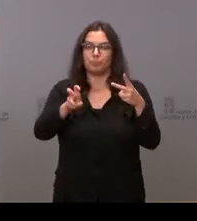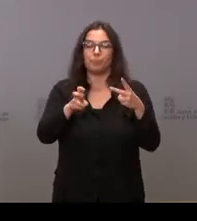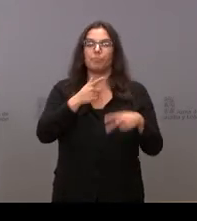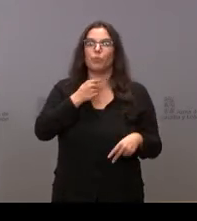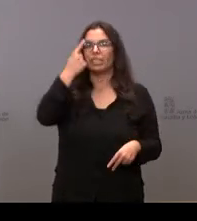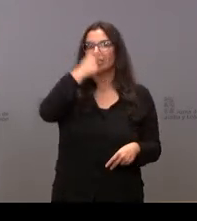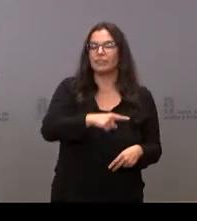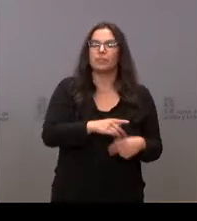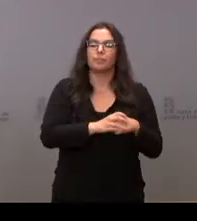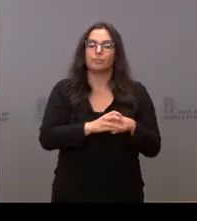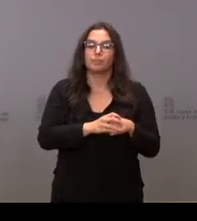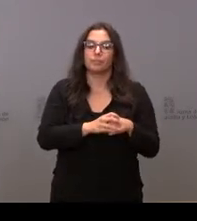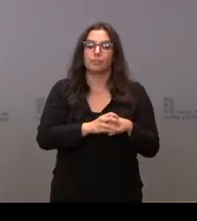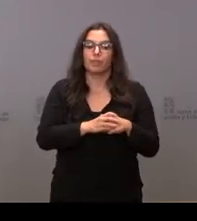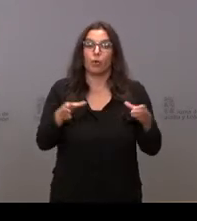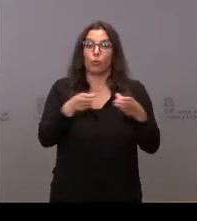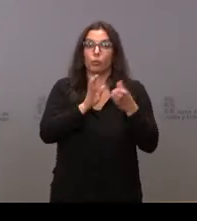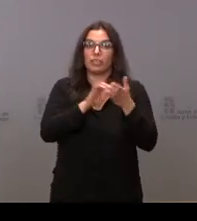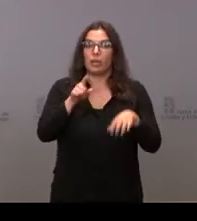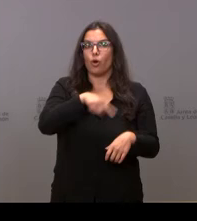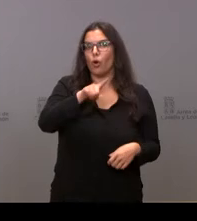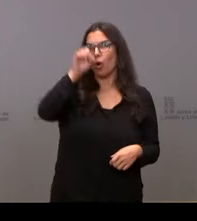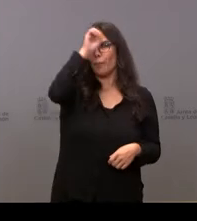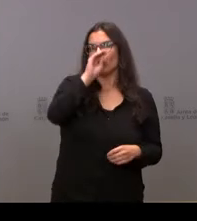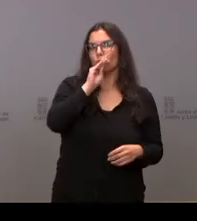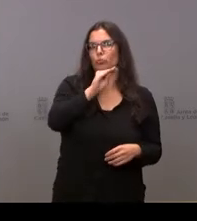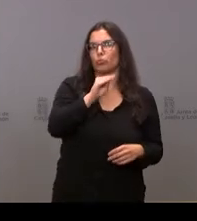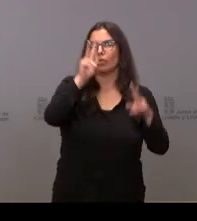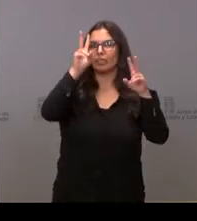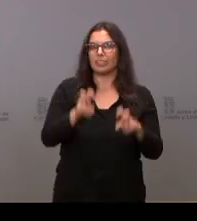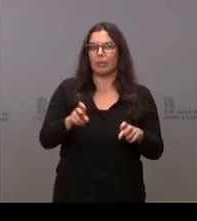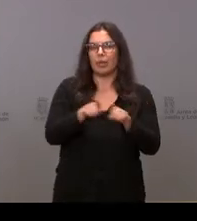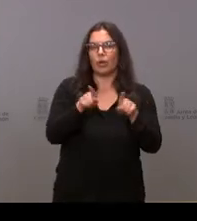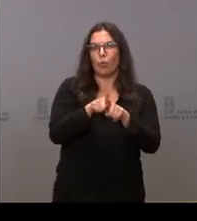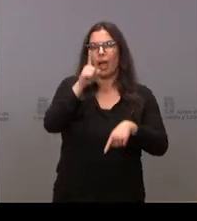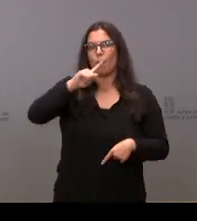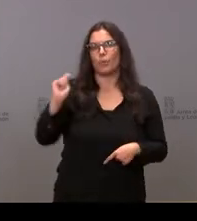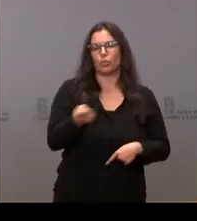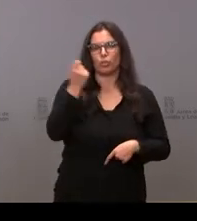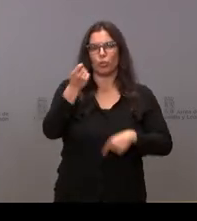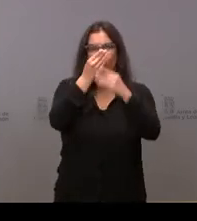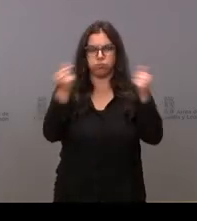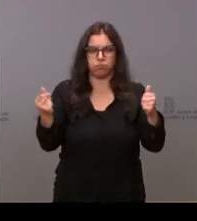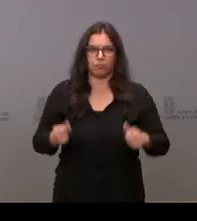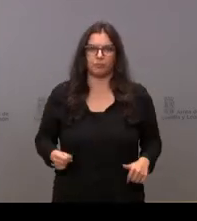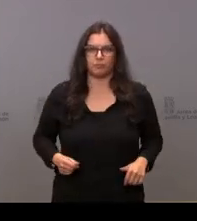saber cuál es la posición de la Junta de Castilla y León sobre la abolición de la prostitución. Muchas gracias.